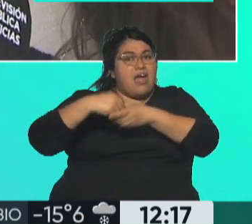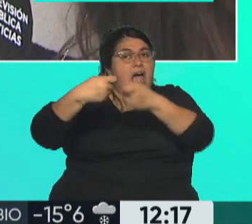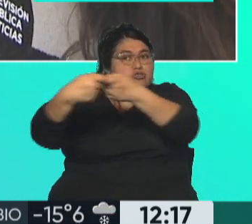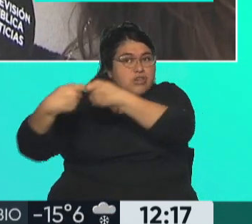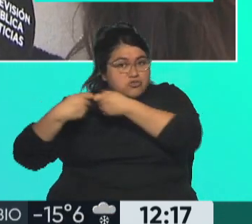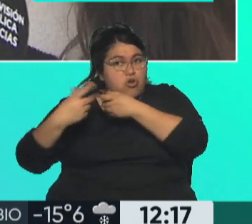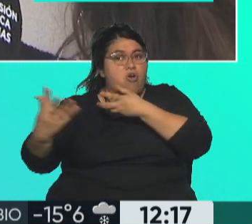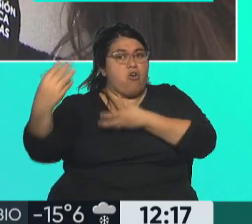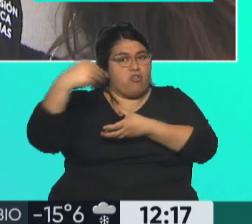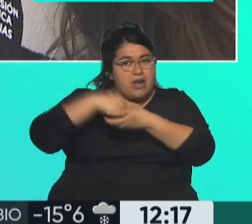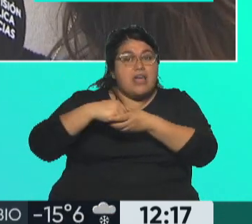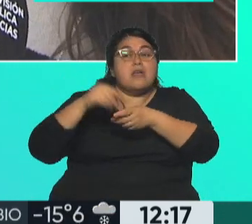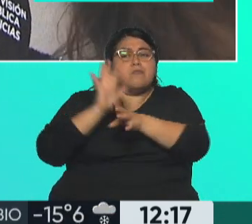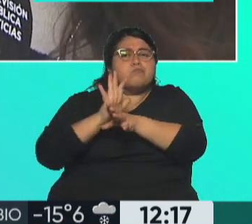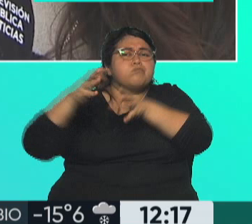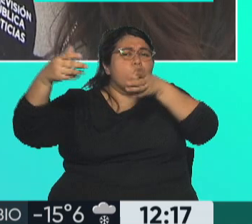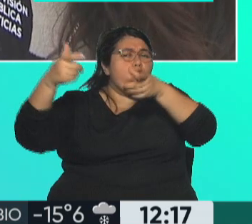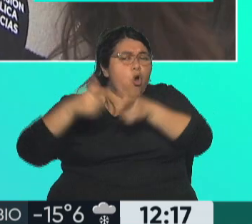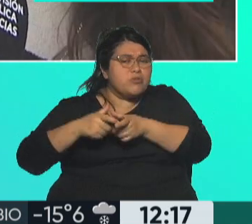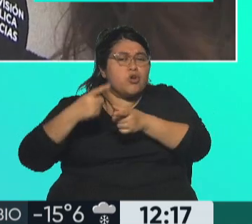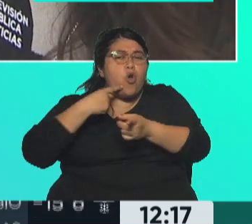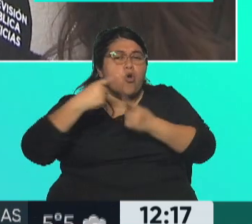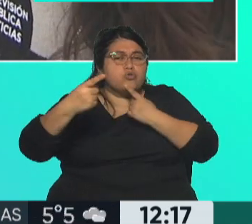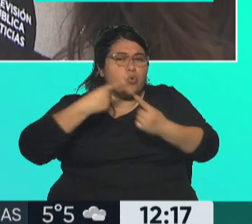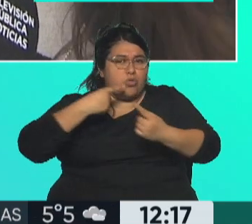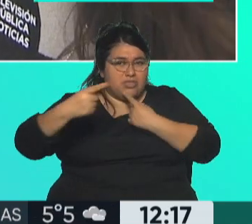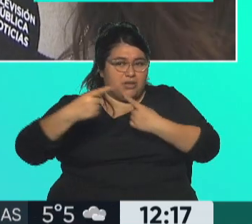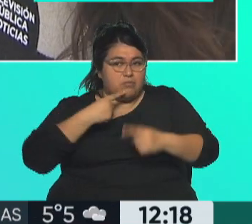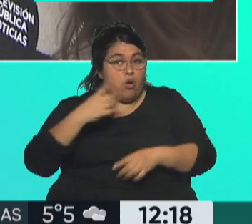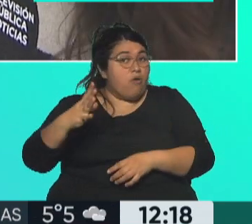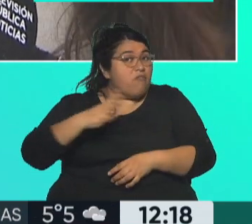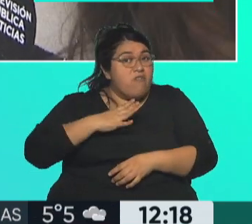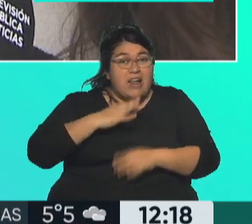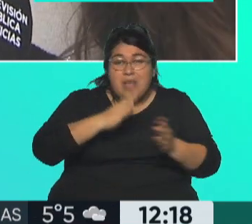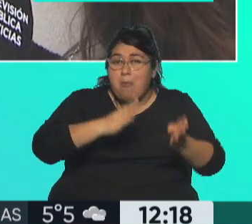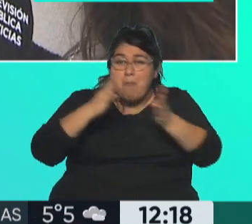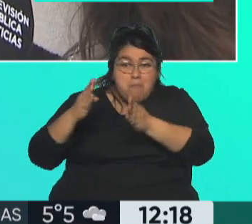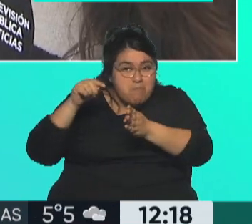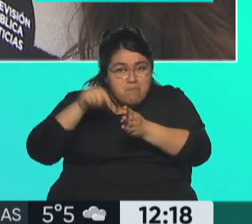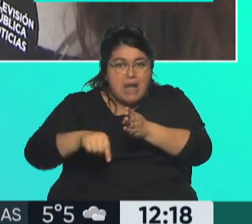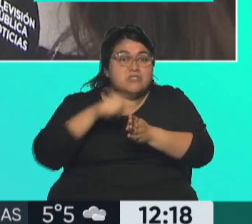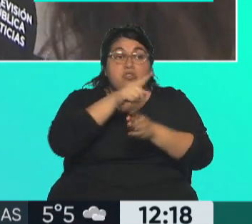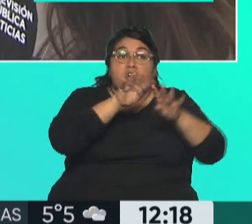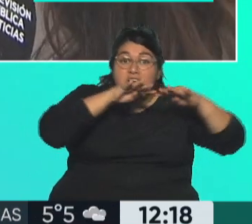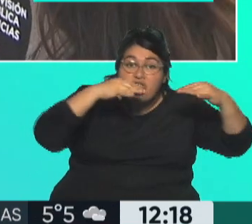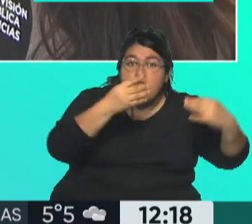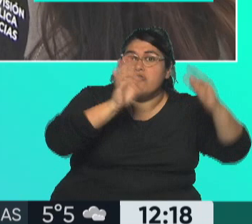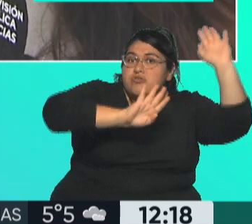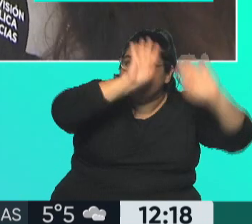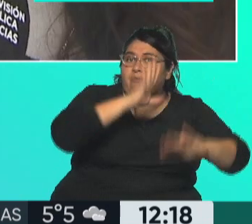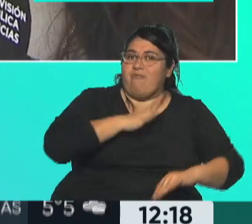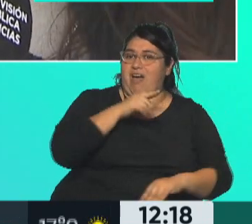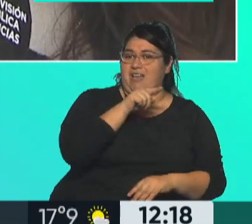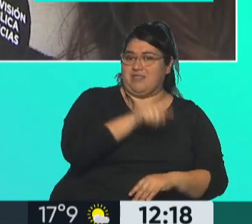Consejo Consultivo de la Comisión. Lamentablemente falta la instancia fundamental, que es que se vote en el recinto. Hubo una definición